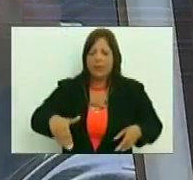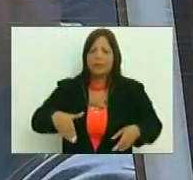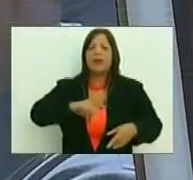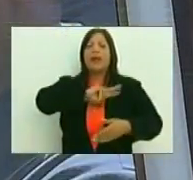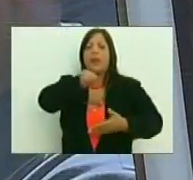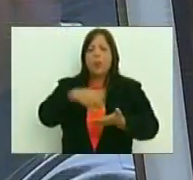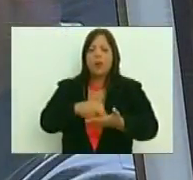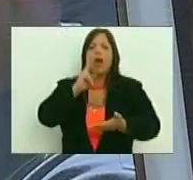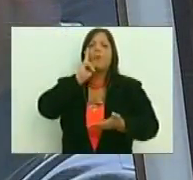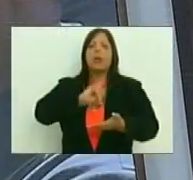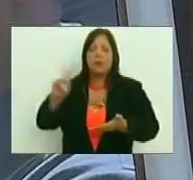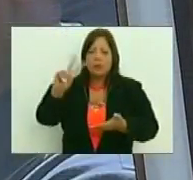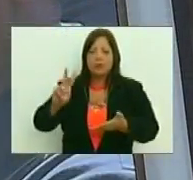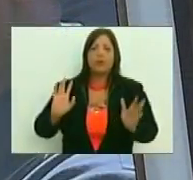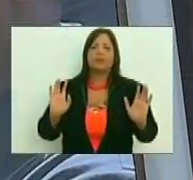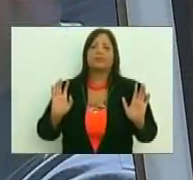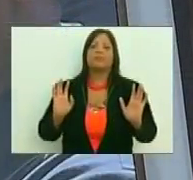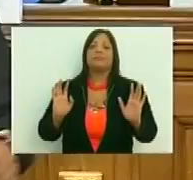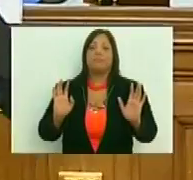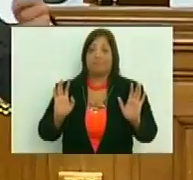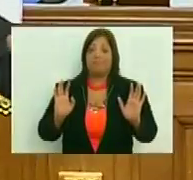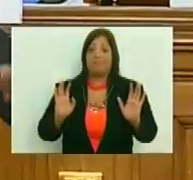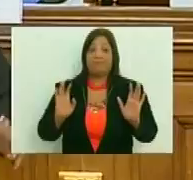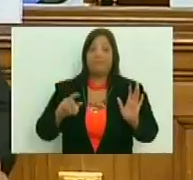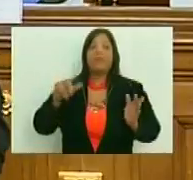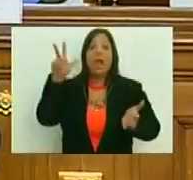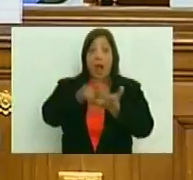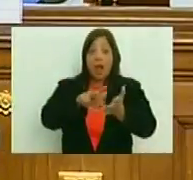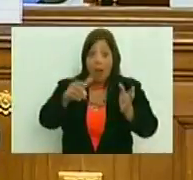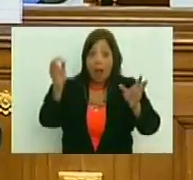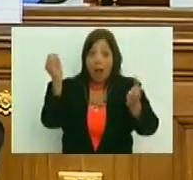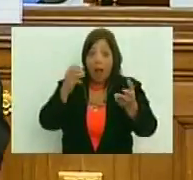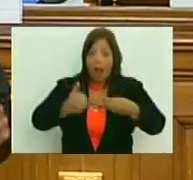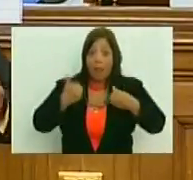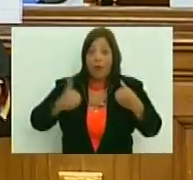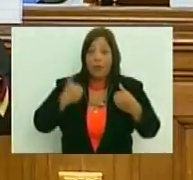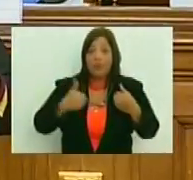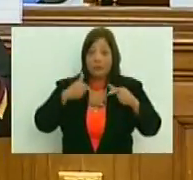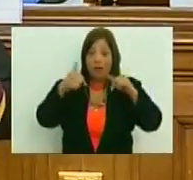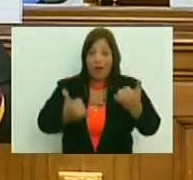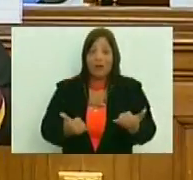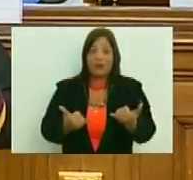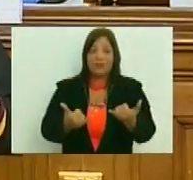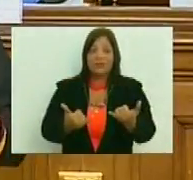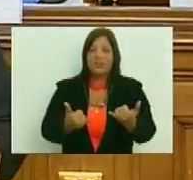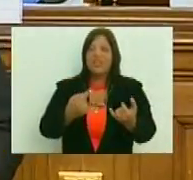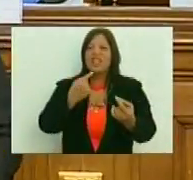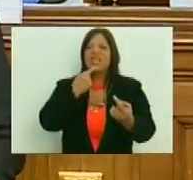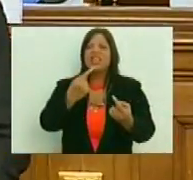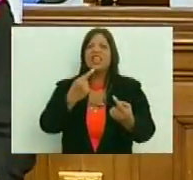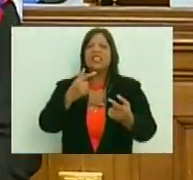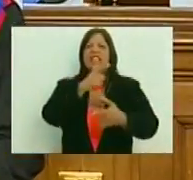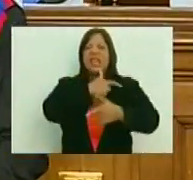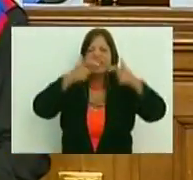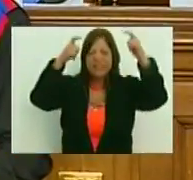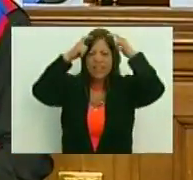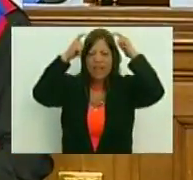presidente de la República Bolivariana de Venezuela. Y aprovecho el momento de decirle: quien dice ser